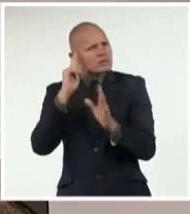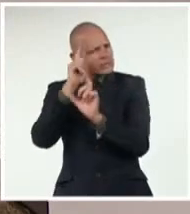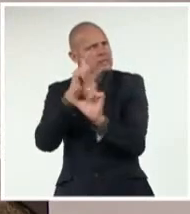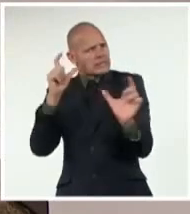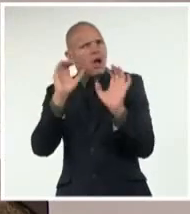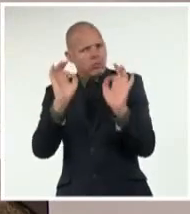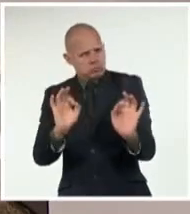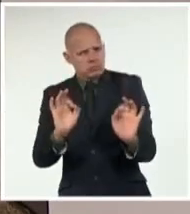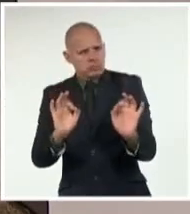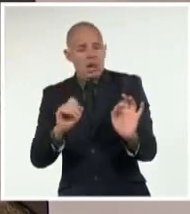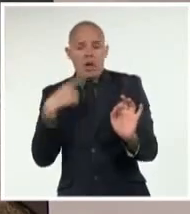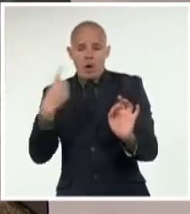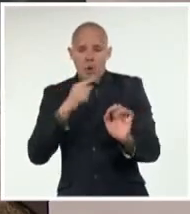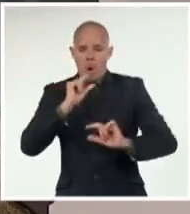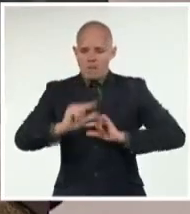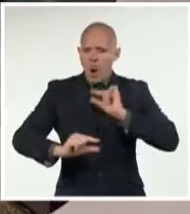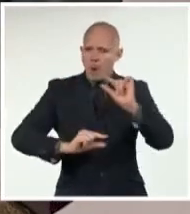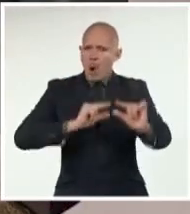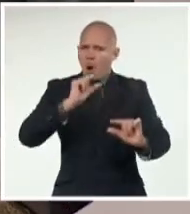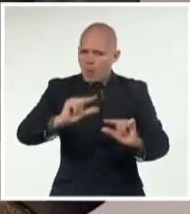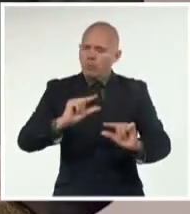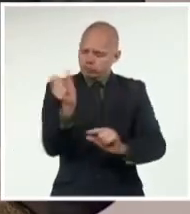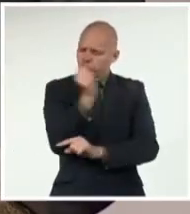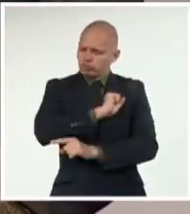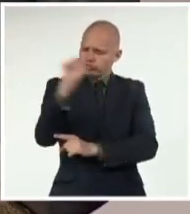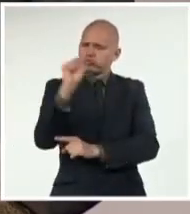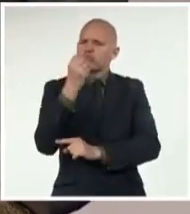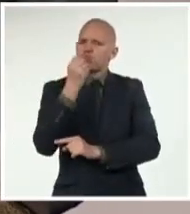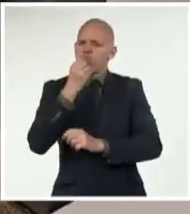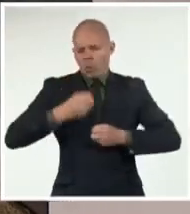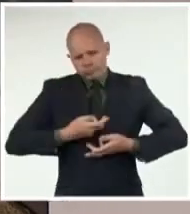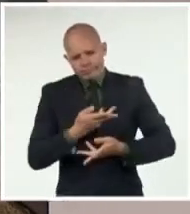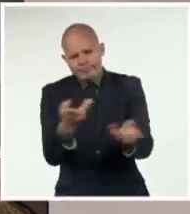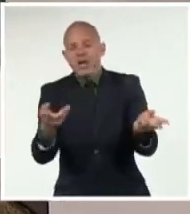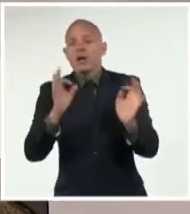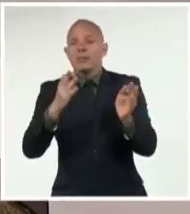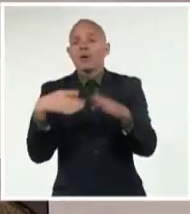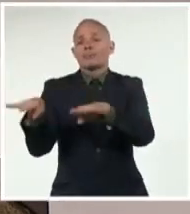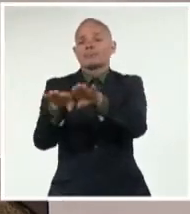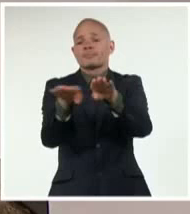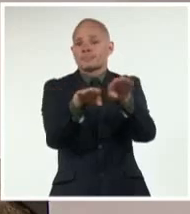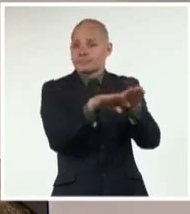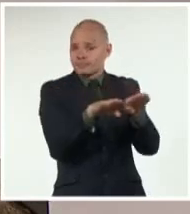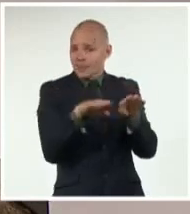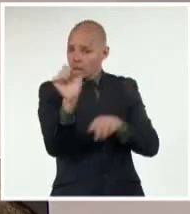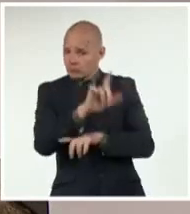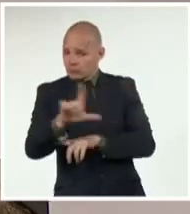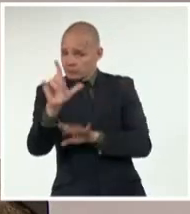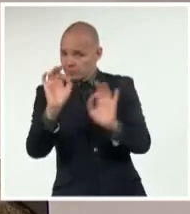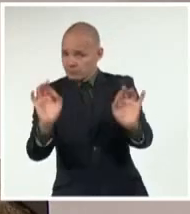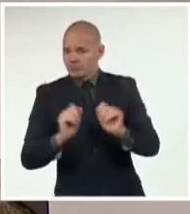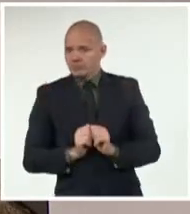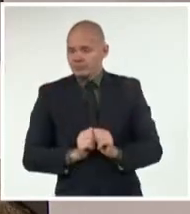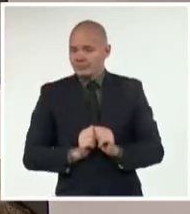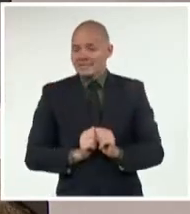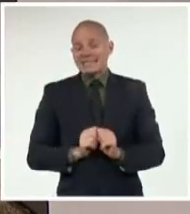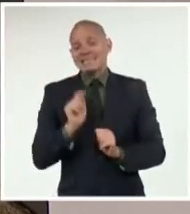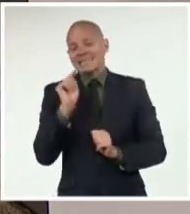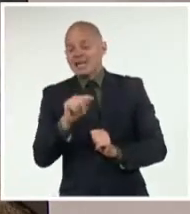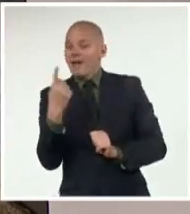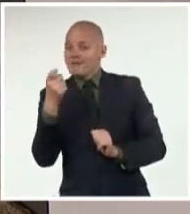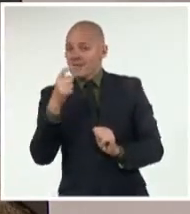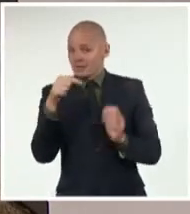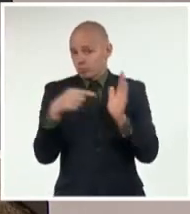para avanzar en la conquista de la justicia social. Para ello, es importante tener en cuenta dos aspectos